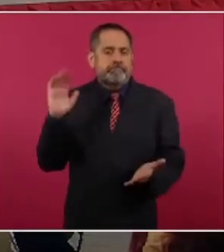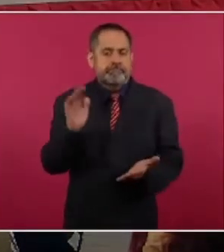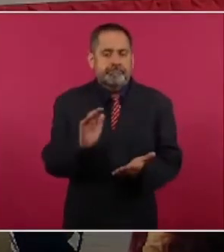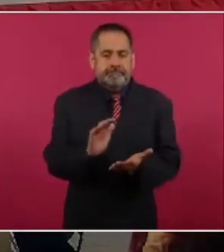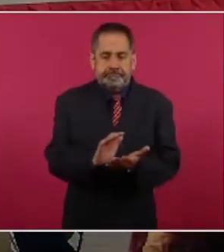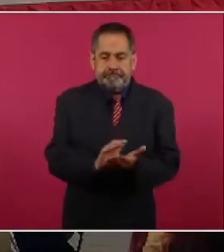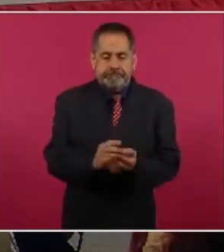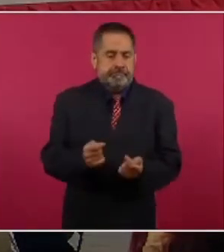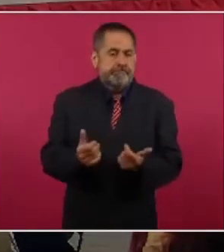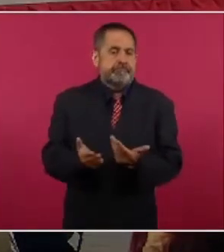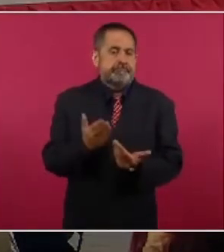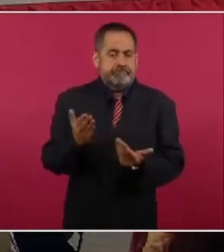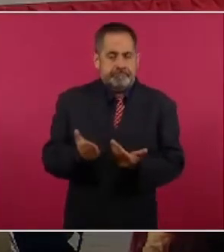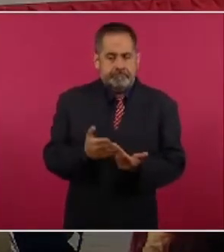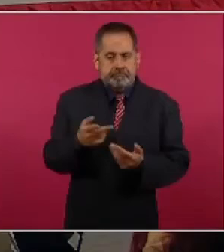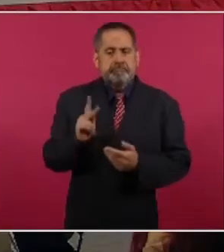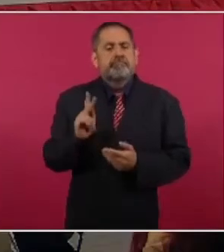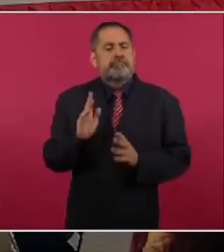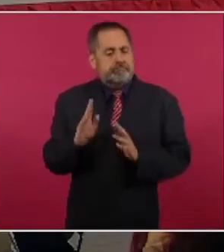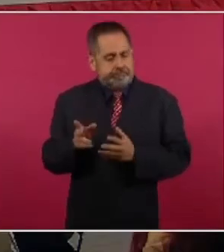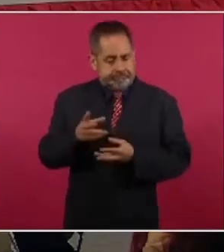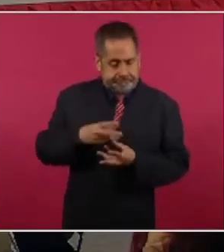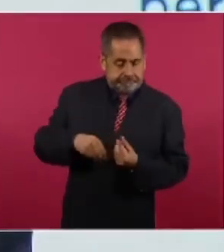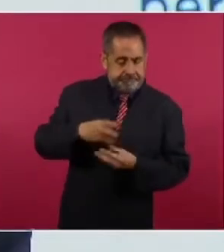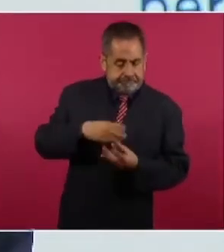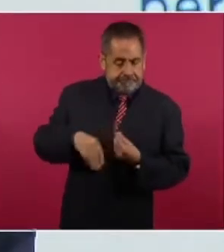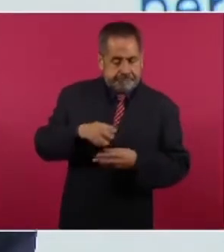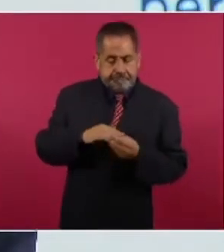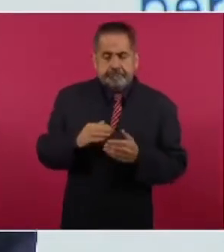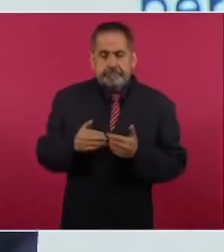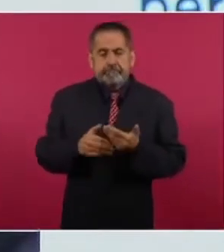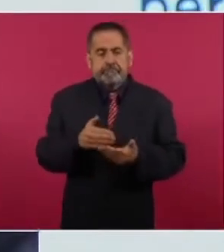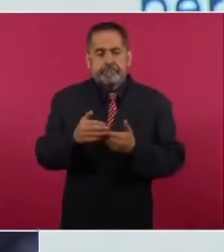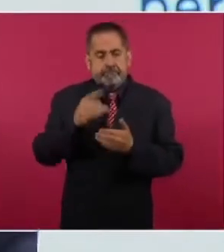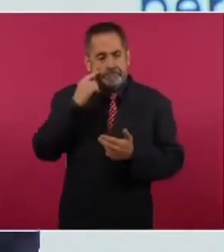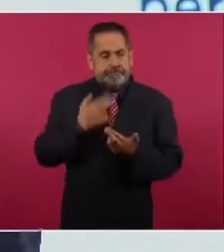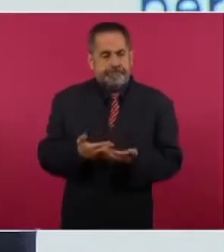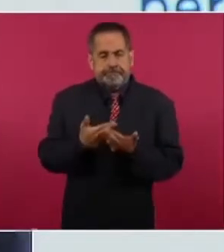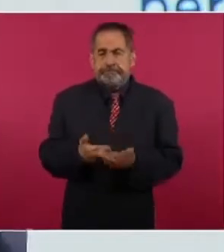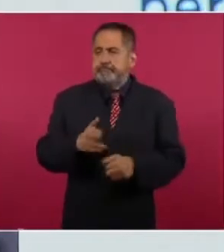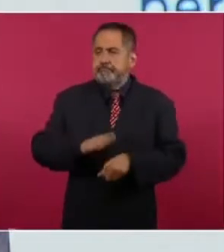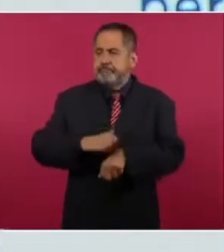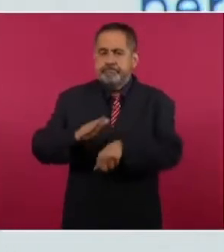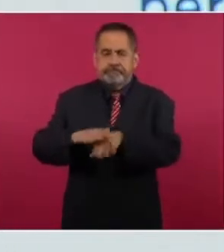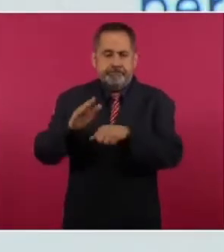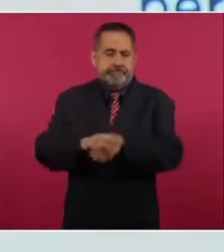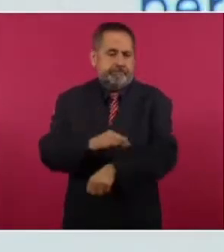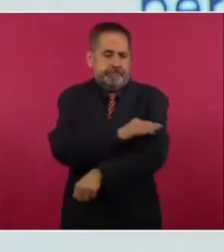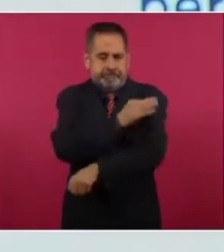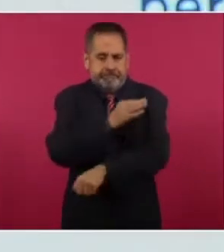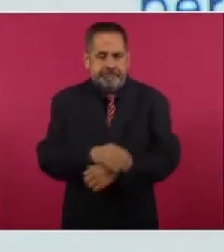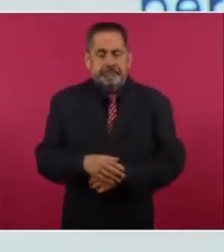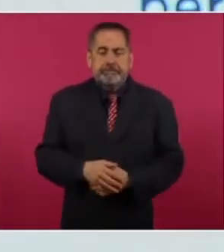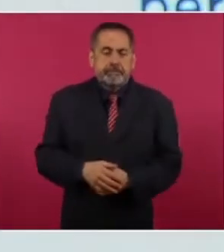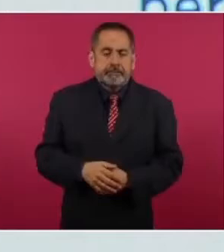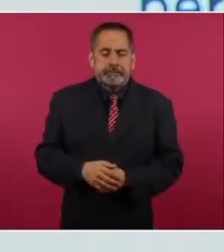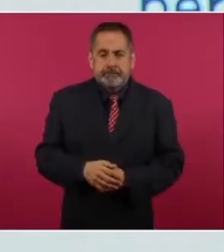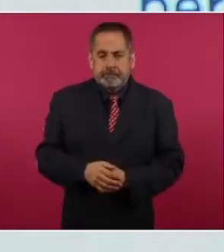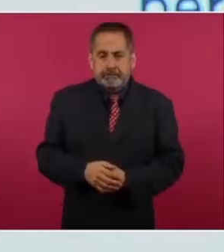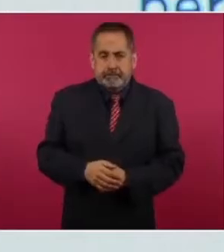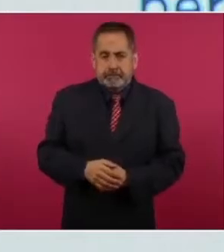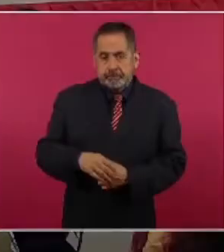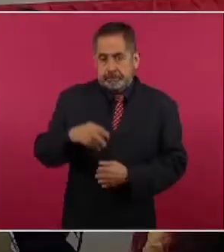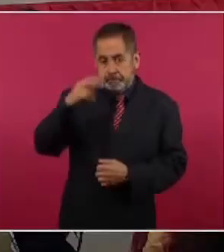se ha logrado recuperar la producción suficiente para lograr tener esta vacuna. Las niñas en